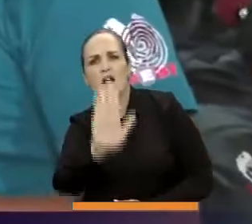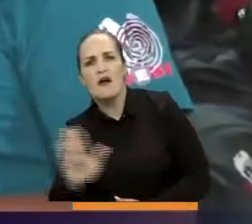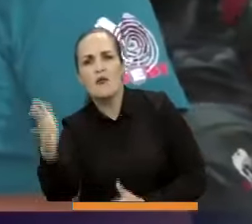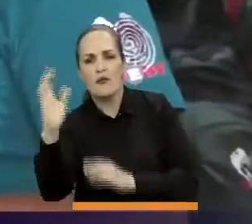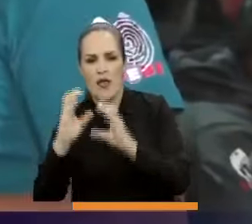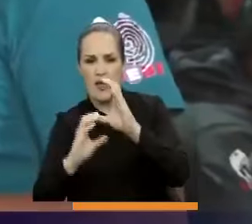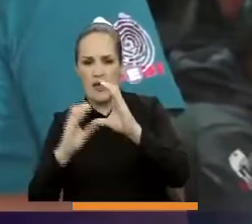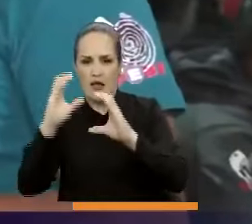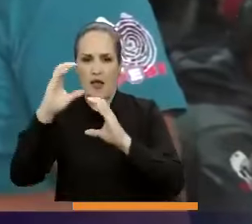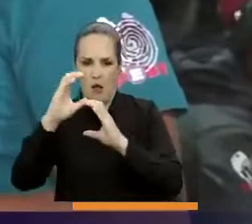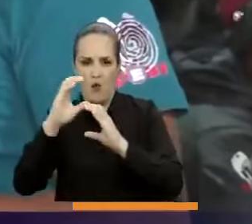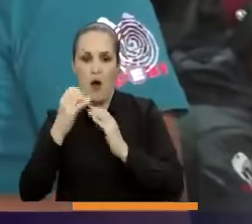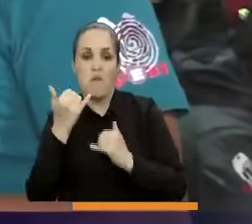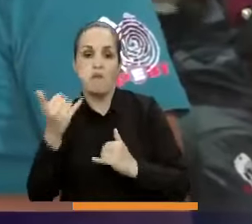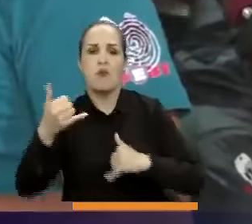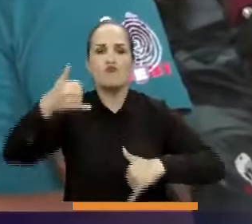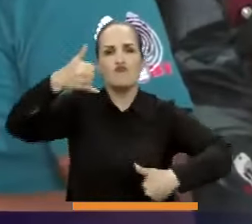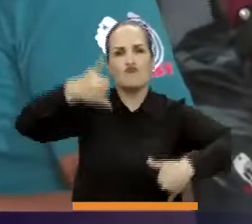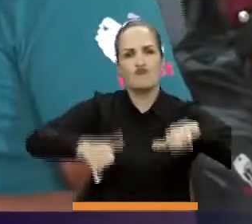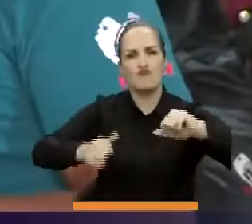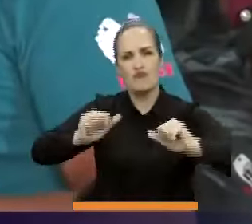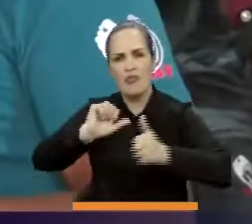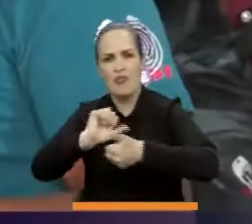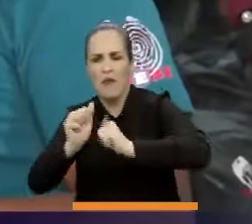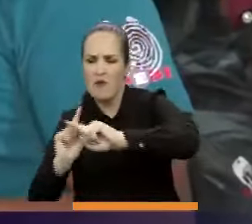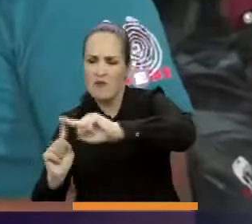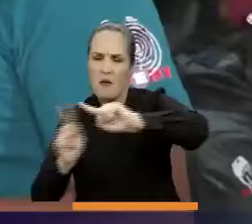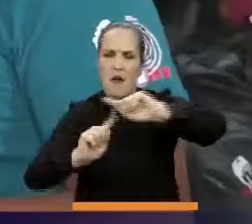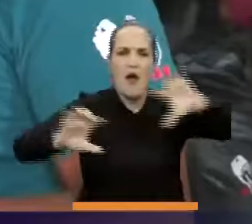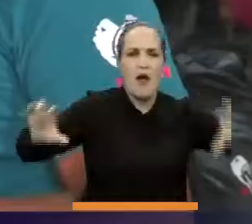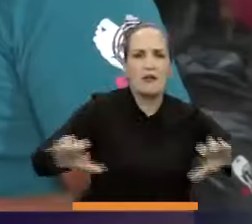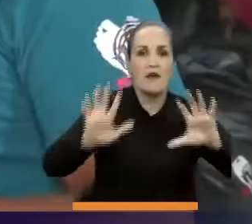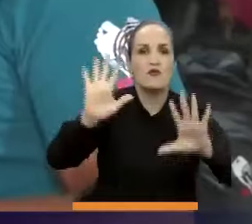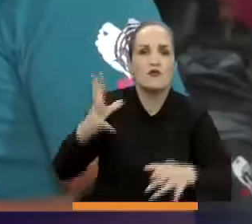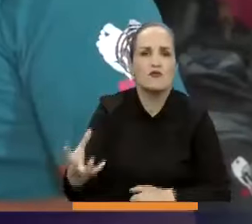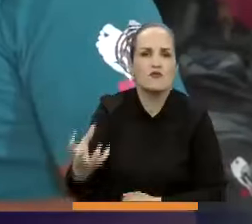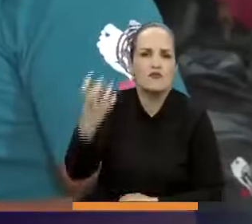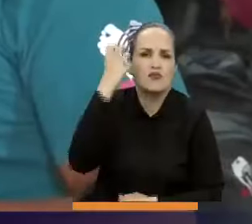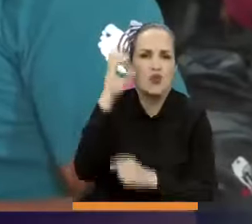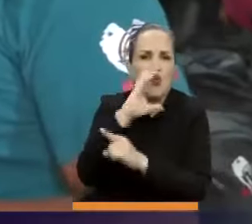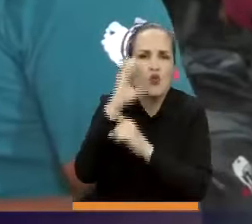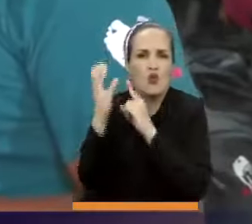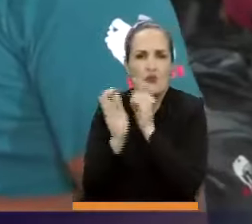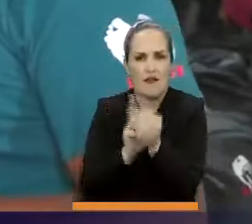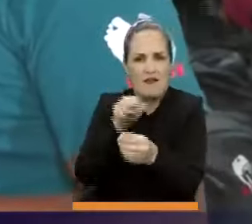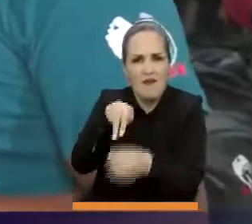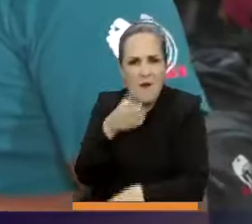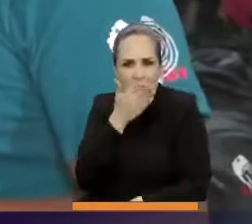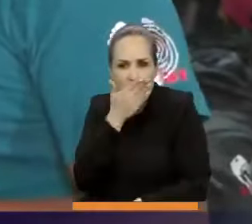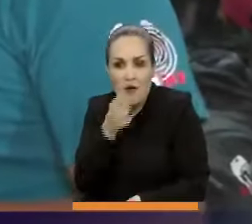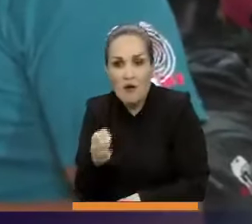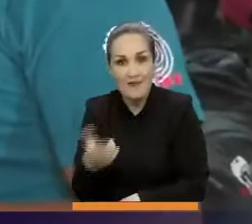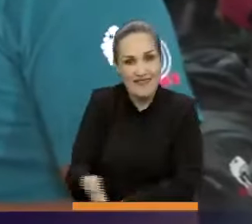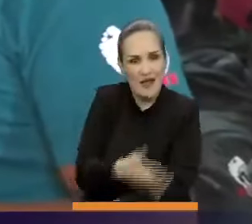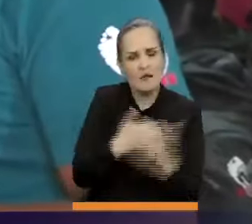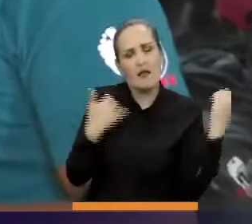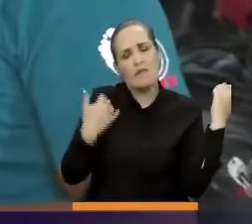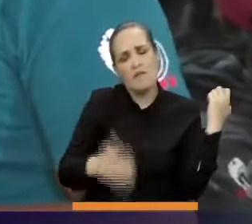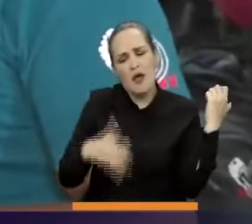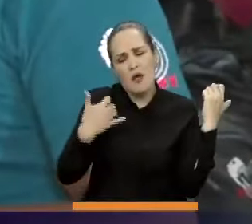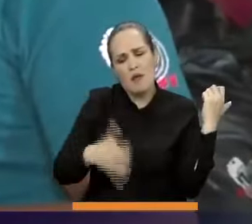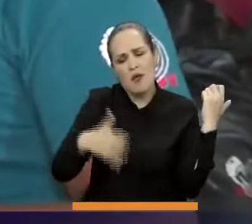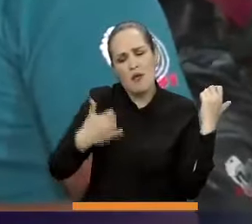finaliza la cuarta jornada del tercer encuentro de juegos ancestrales. Escuchábamos al inicio una canción.